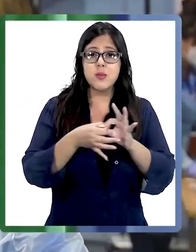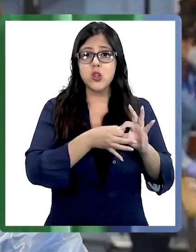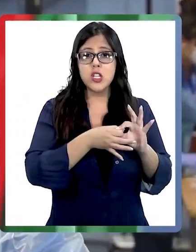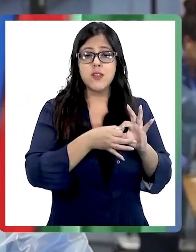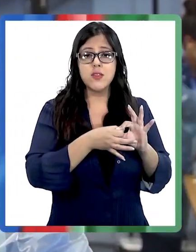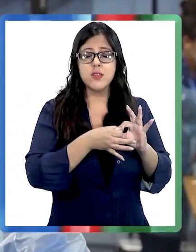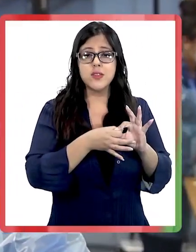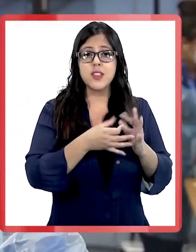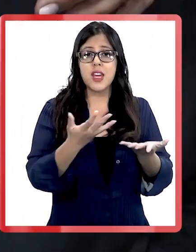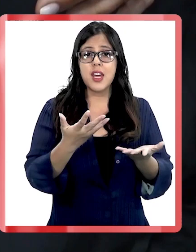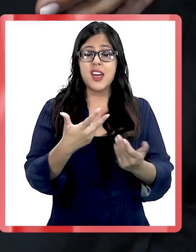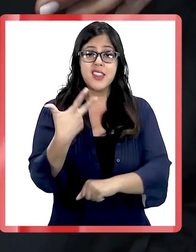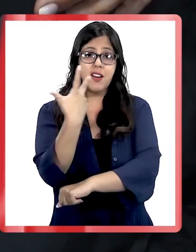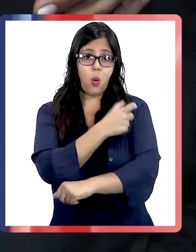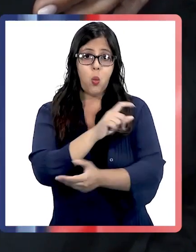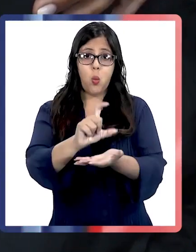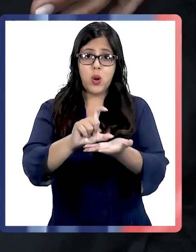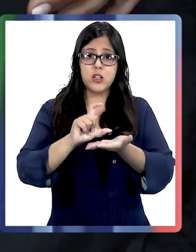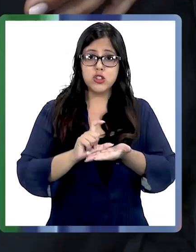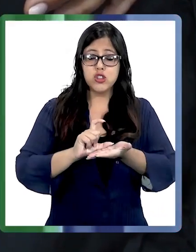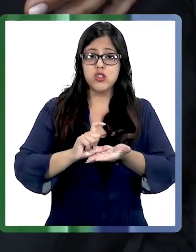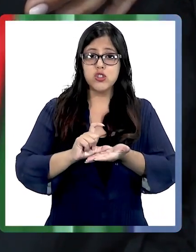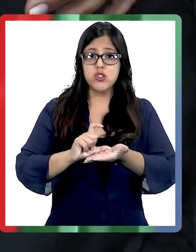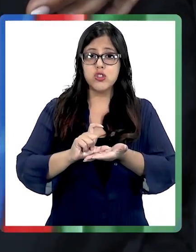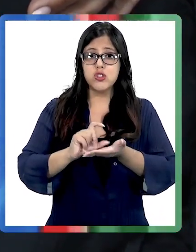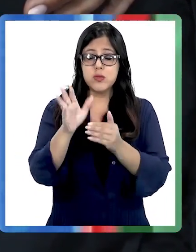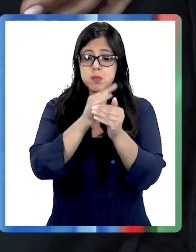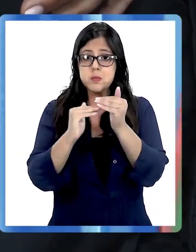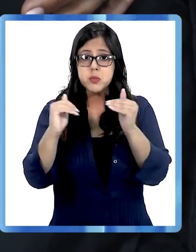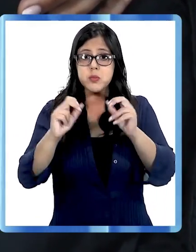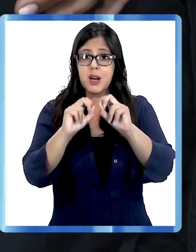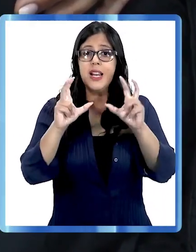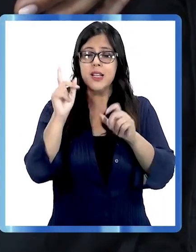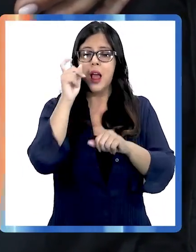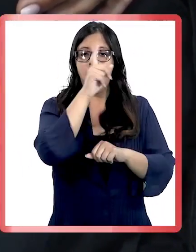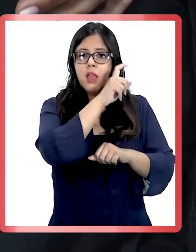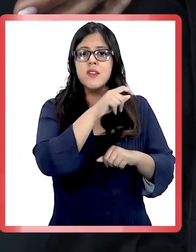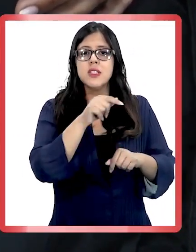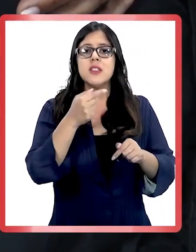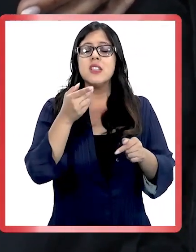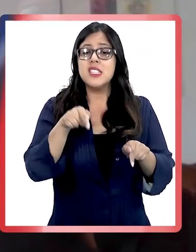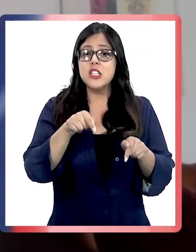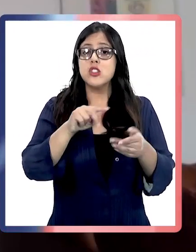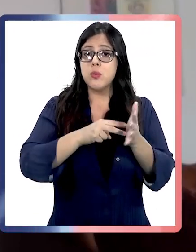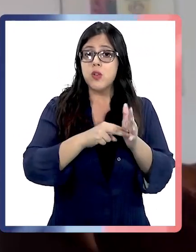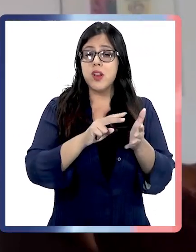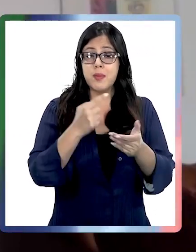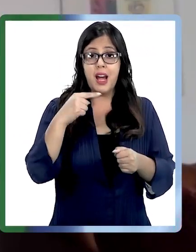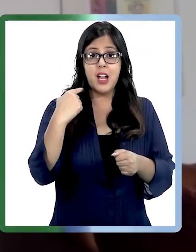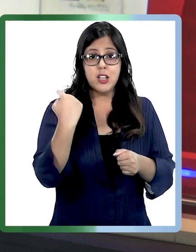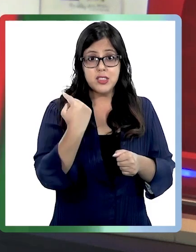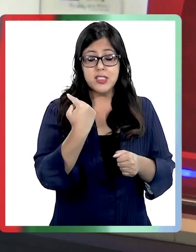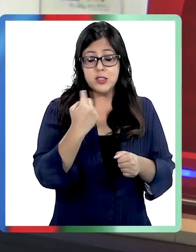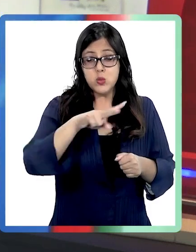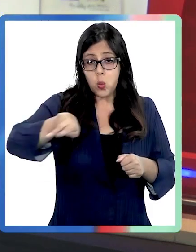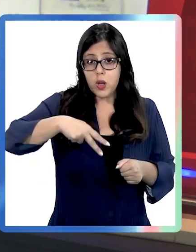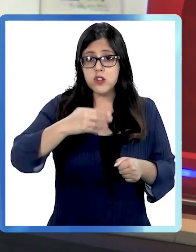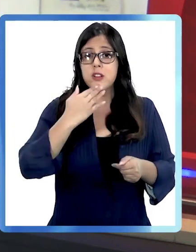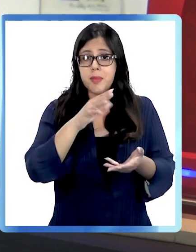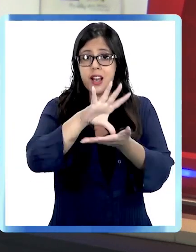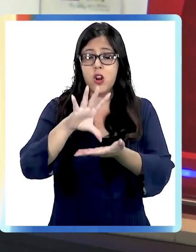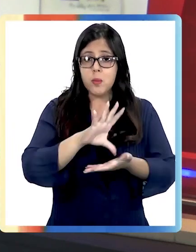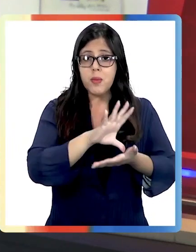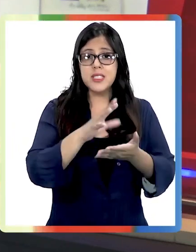por la tasa de uso de vacunas, que se mantenga un nivel de alerta es difícil. Y no solo es un problema nuestro, sino